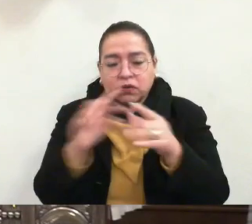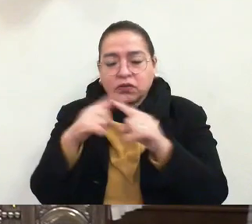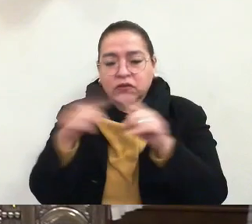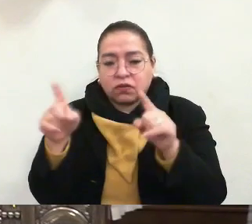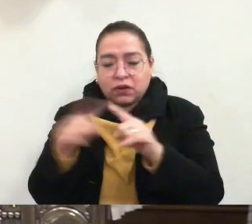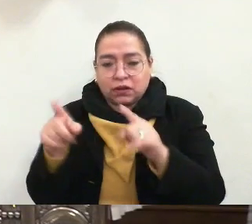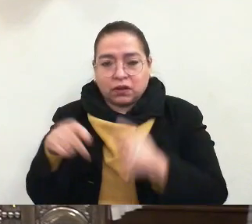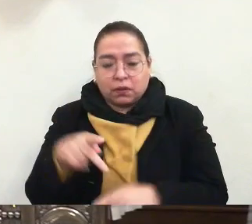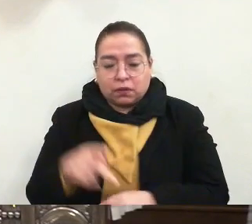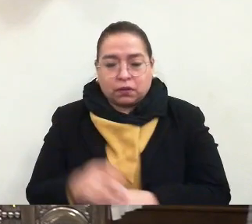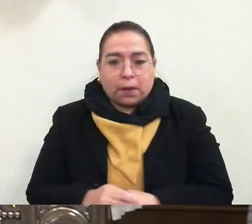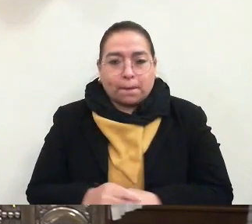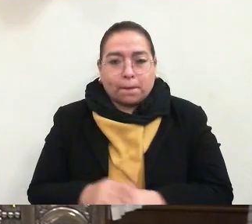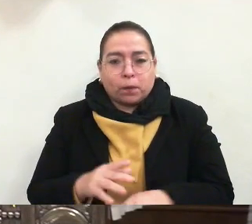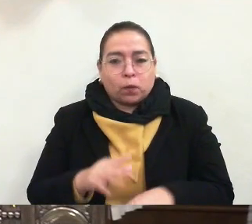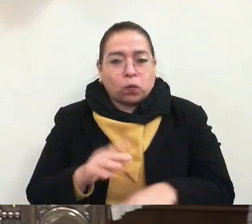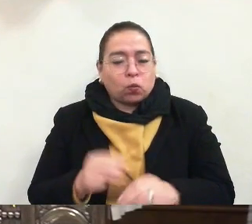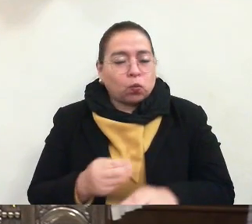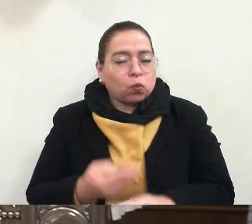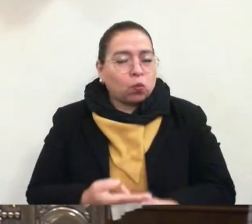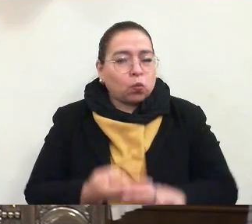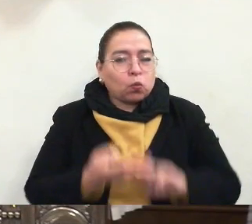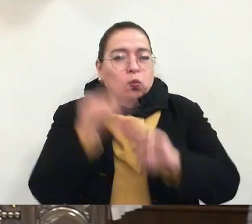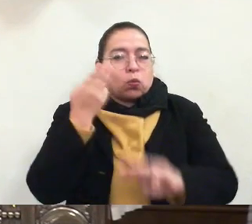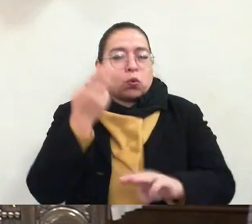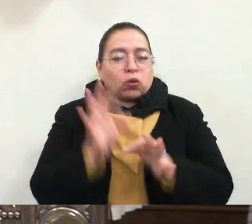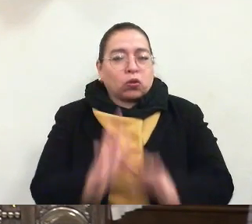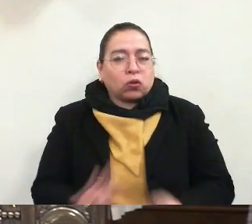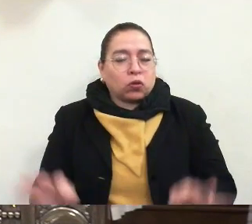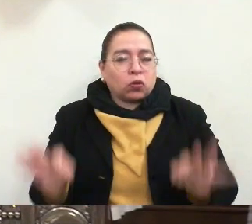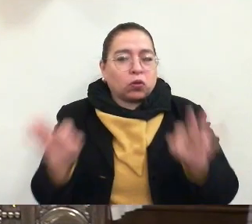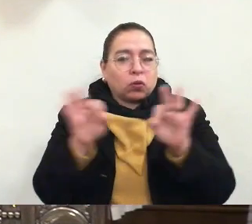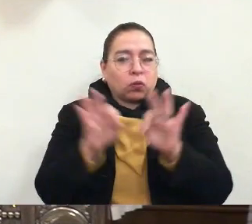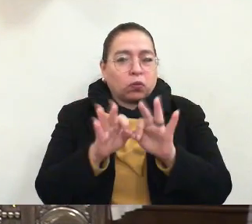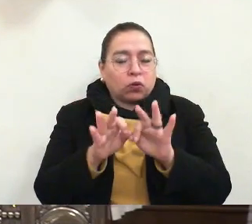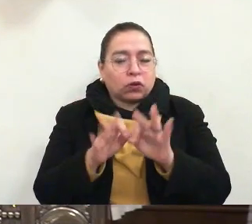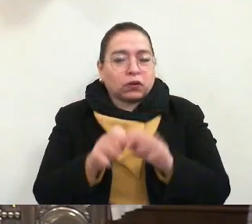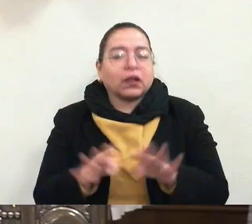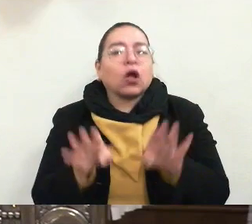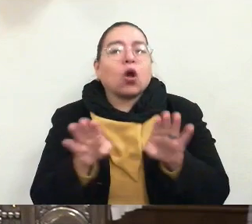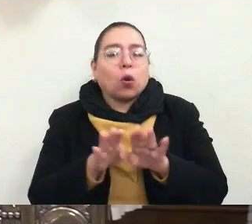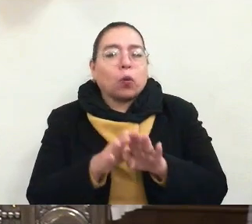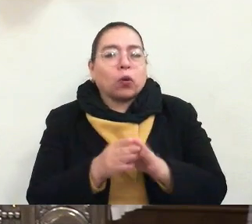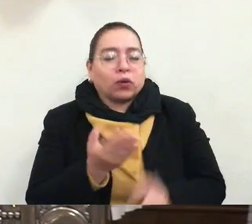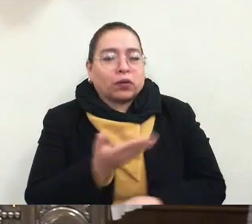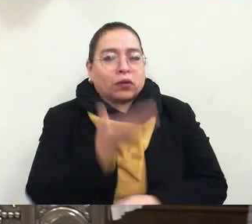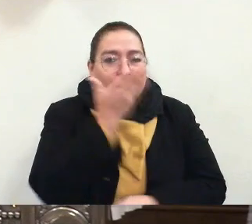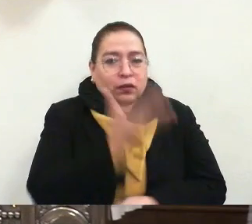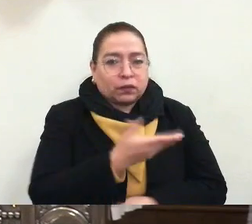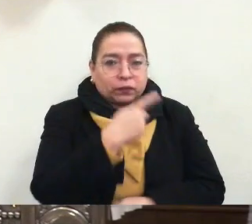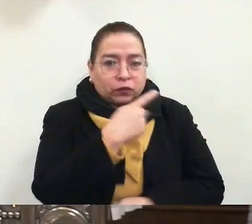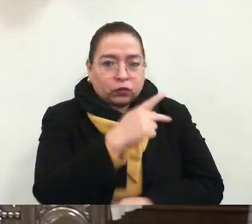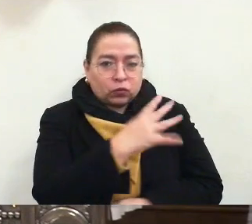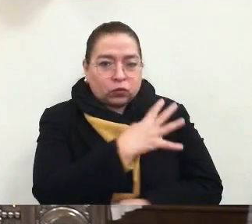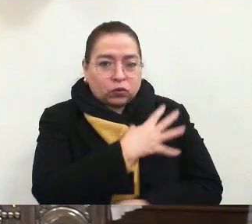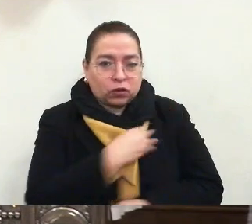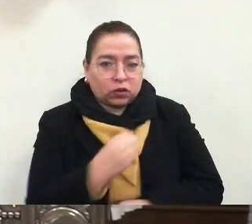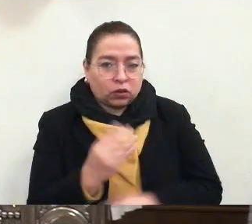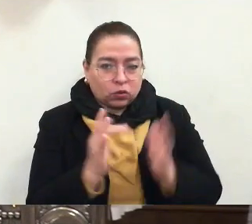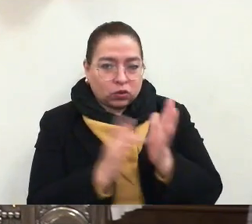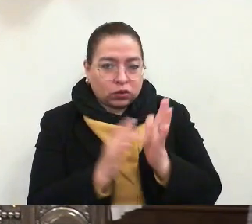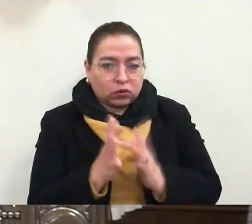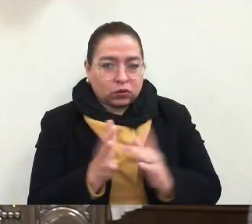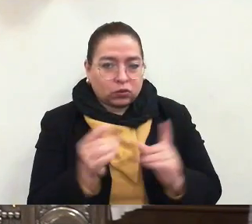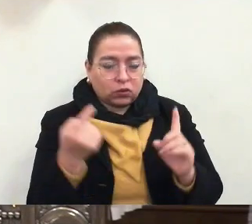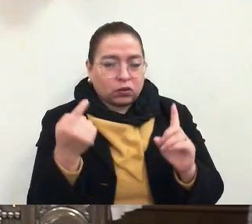manera muy grande e importante en su Hijo Jesucristo. Él